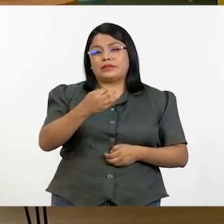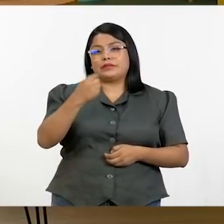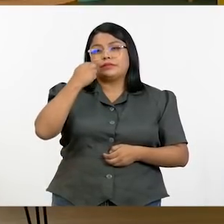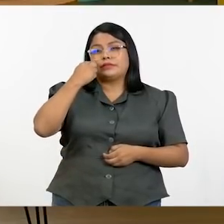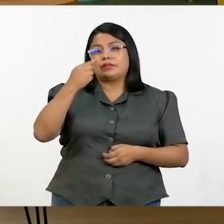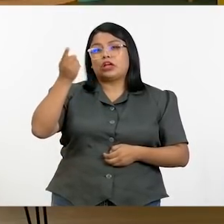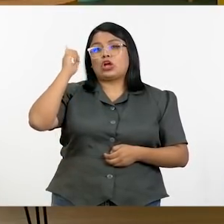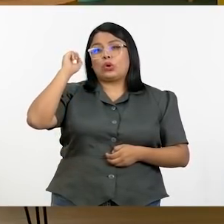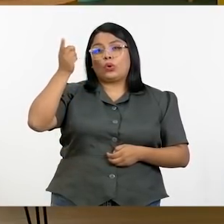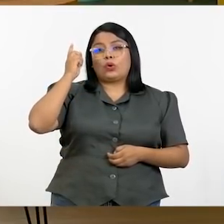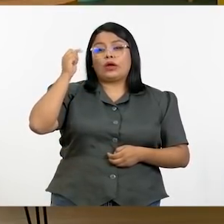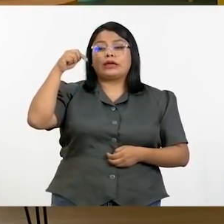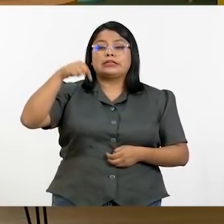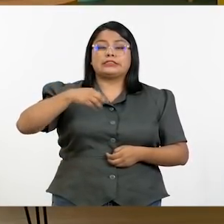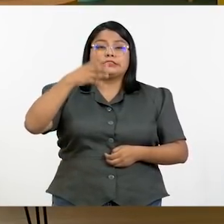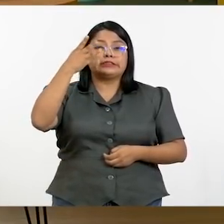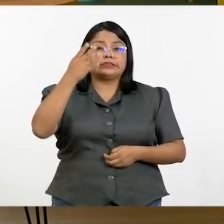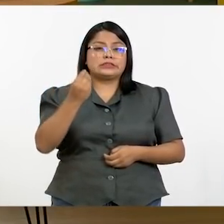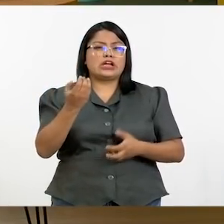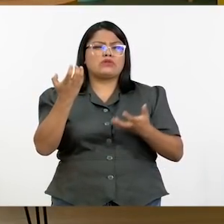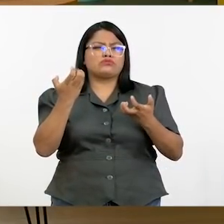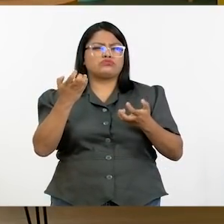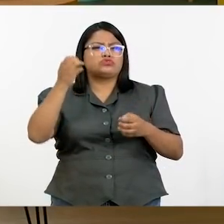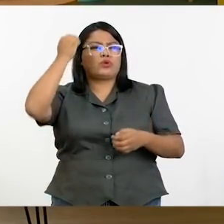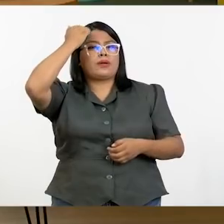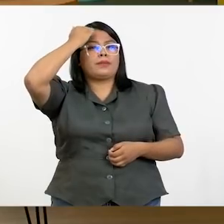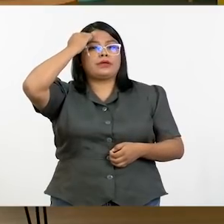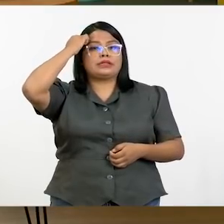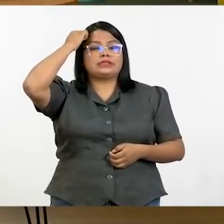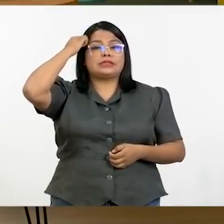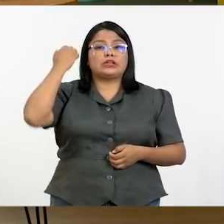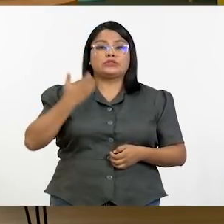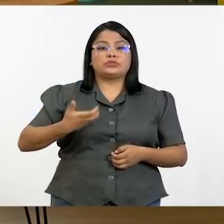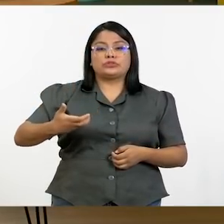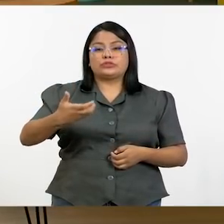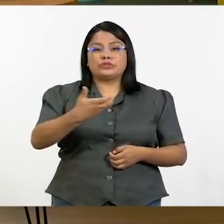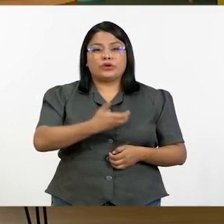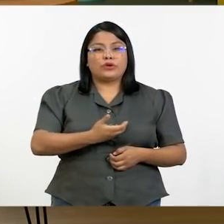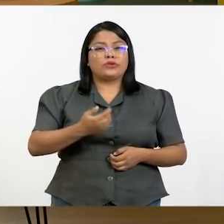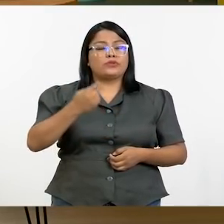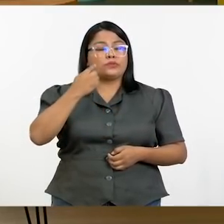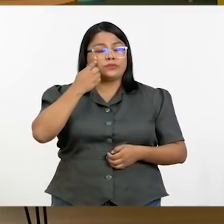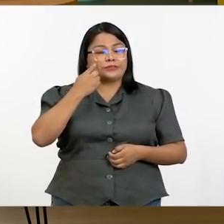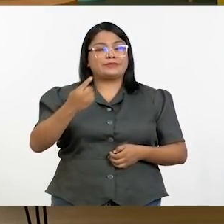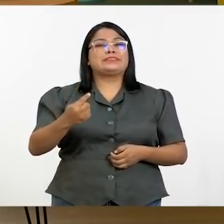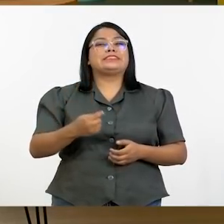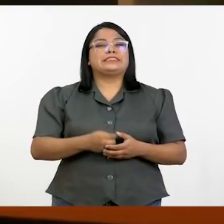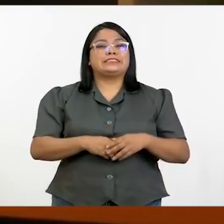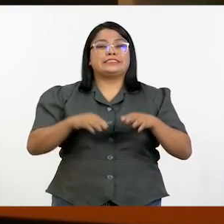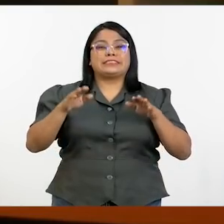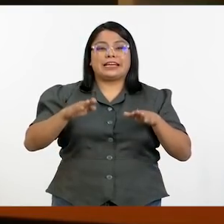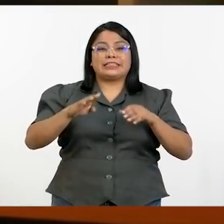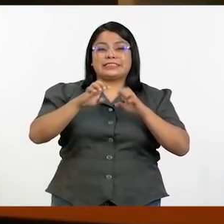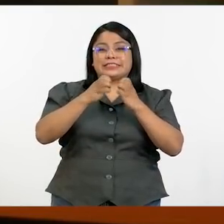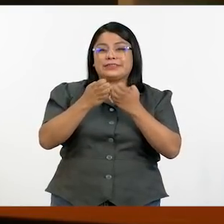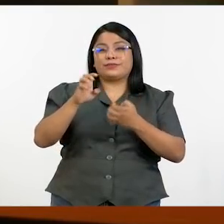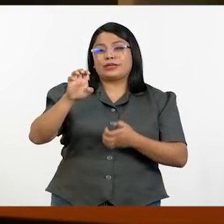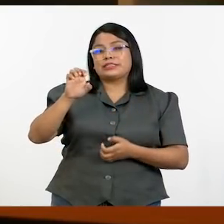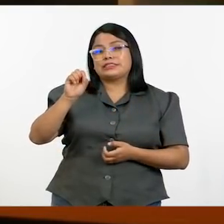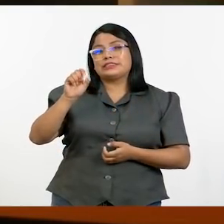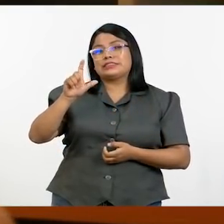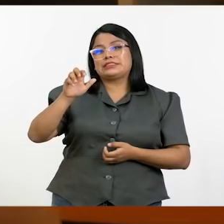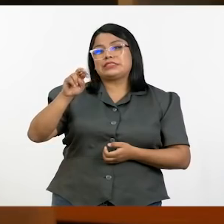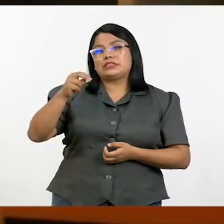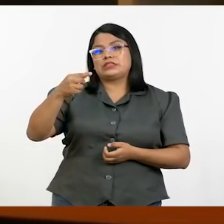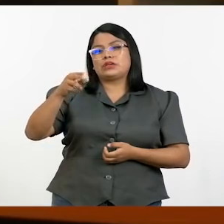se dan cuenta, docentes, este día ha sido de mucho aprendizaje. Nosotros hemos podido darnos cuenta que, gracias al equipo de